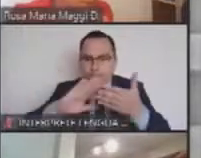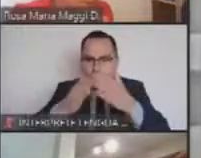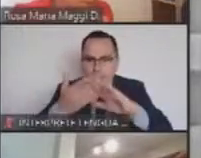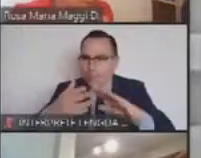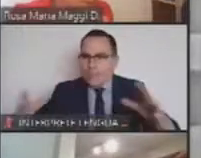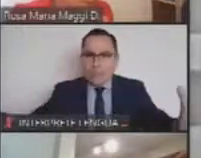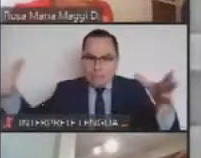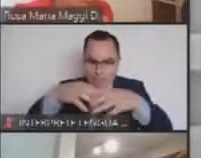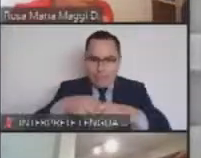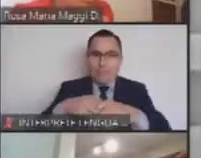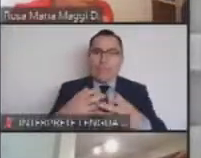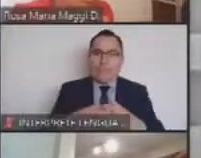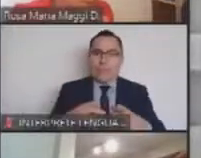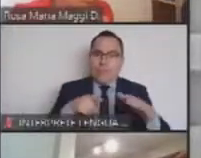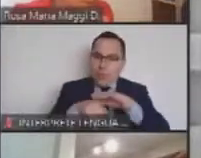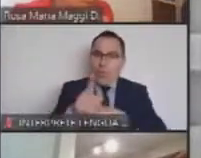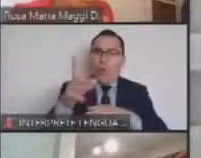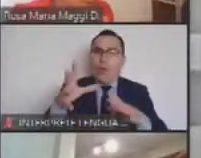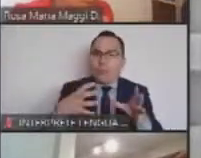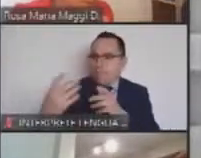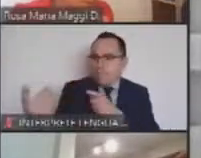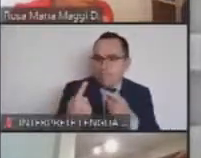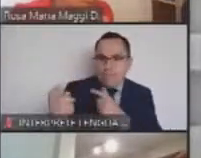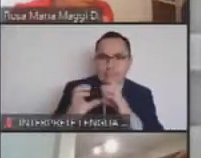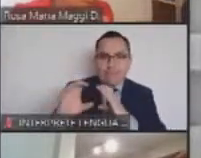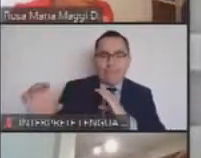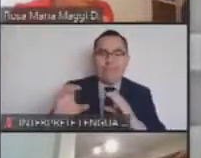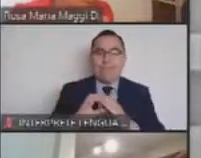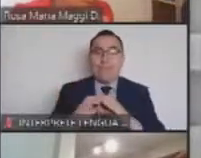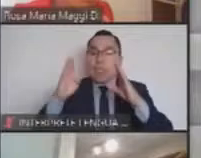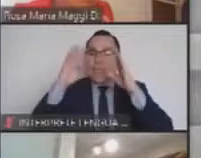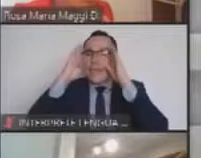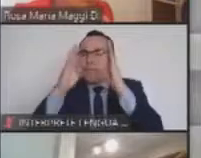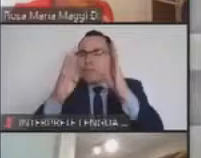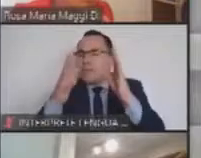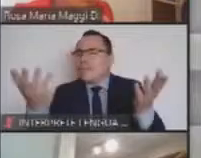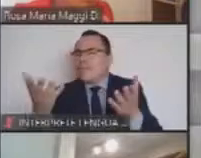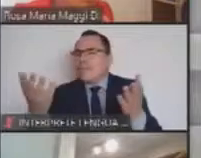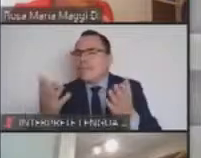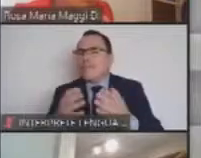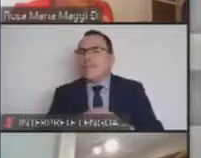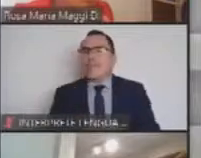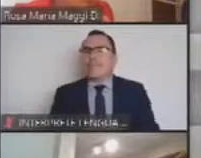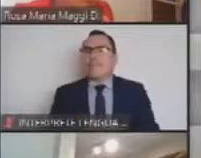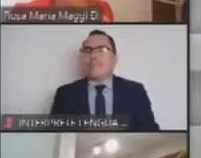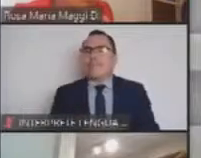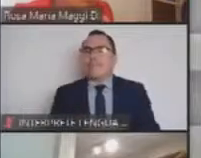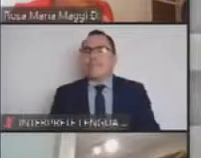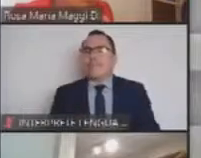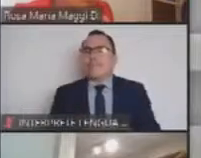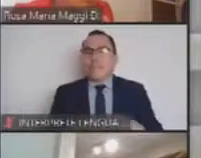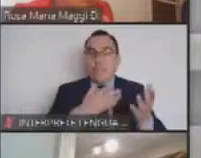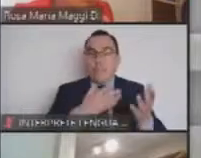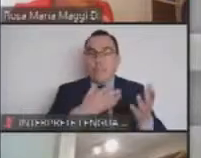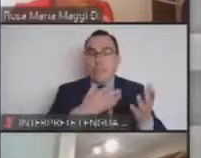implementación de la política. El enfoque que se basa en servicio